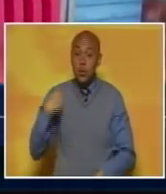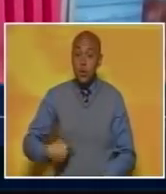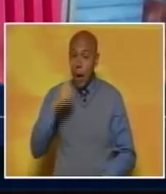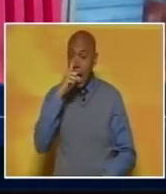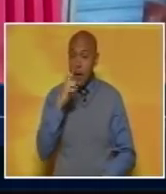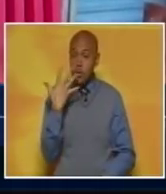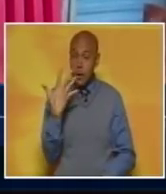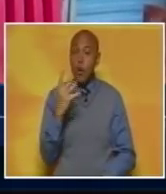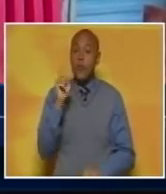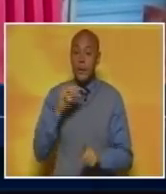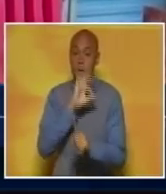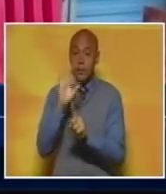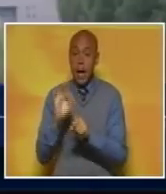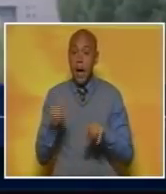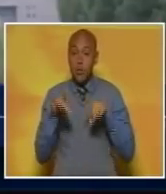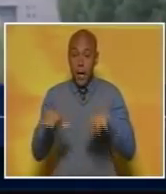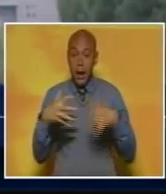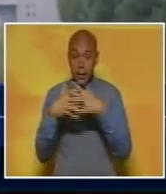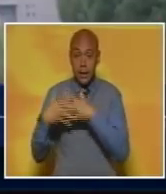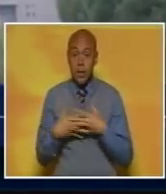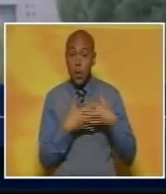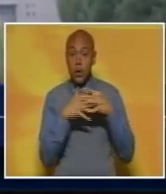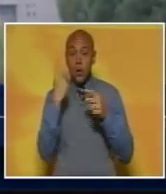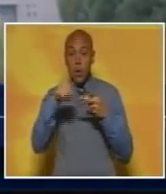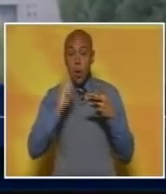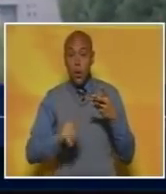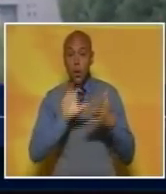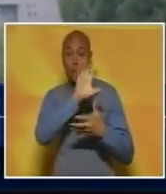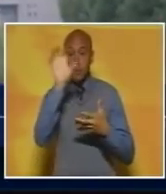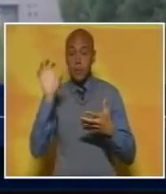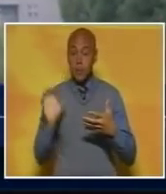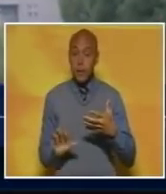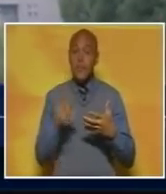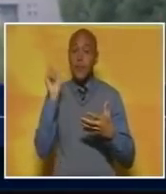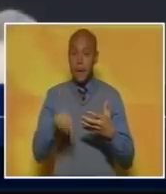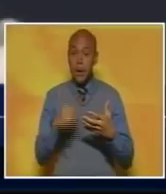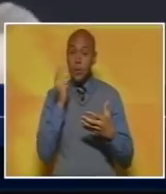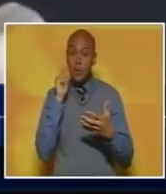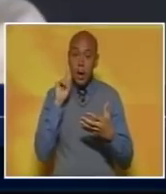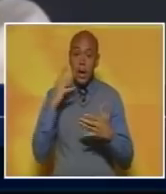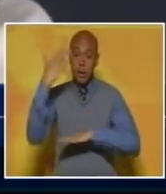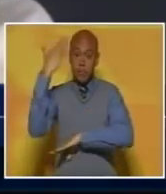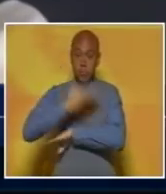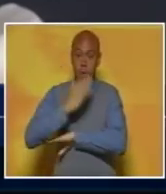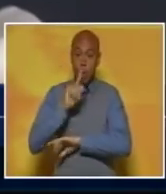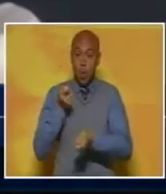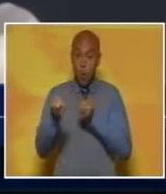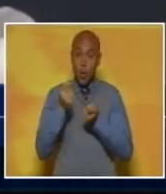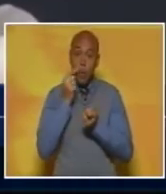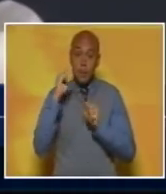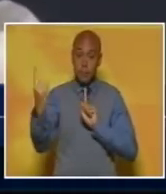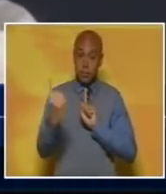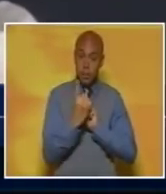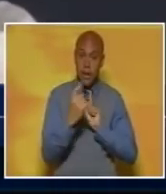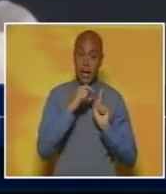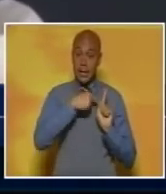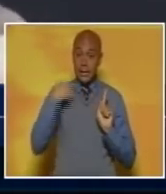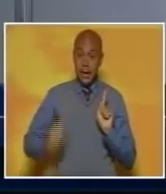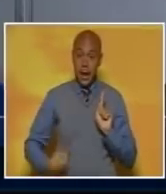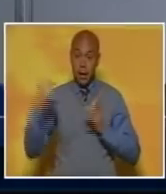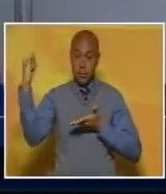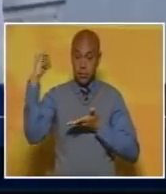años. Australia, Estados Unidos y otros países asiáticos también han aplicado controles a los pasajeros procedentes de